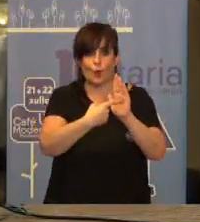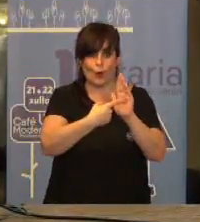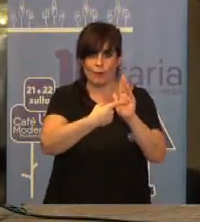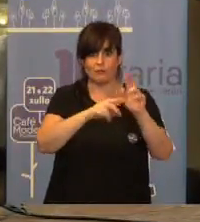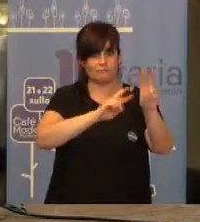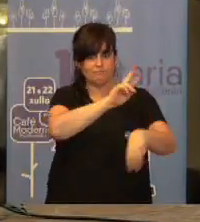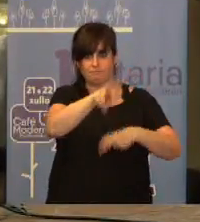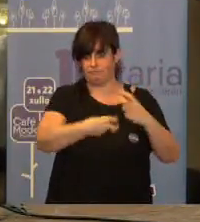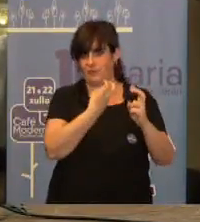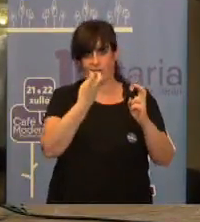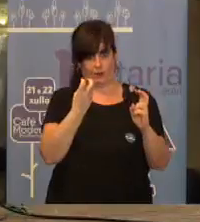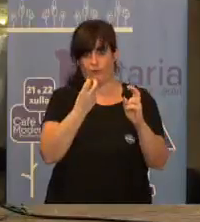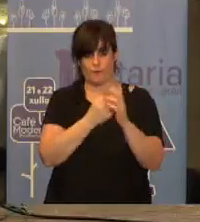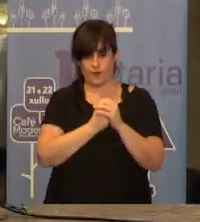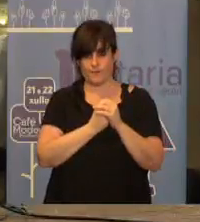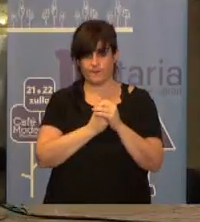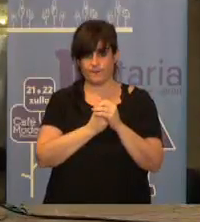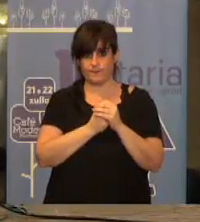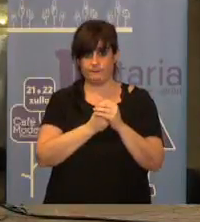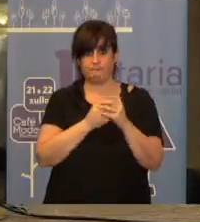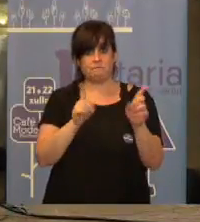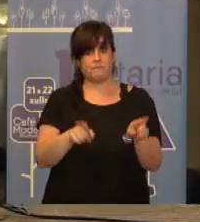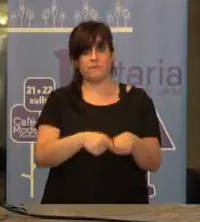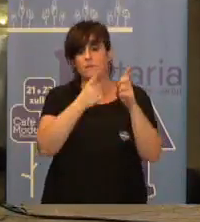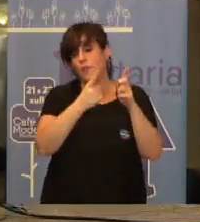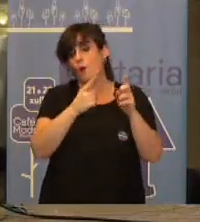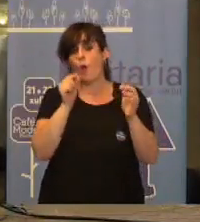esquerda, non? Hasta ahora. Ben na súa versión